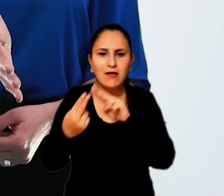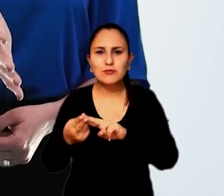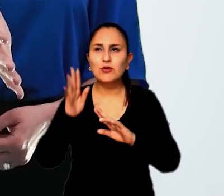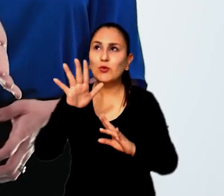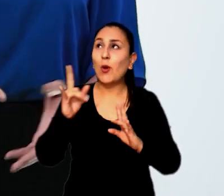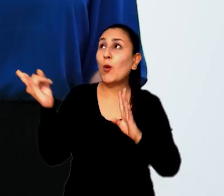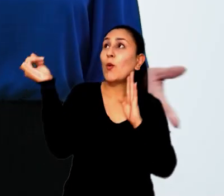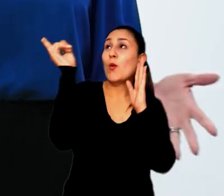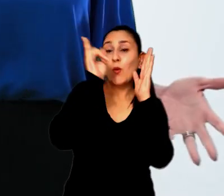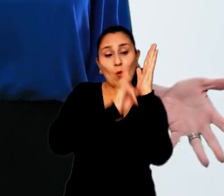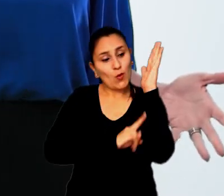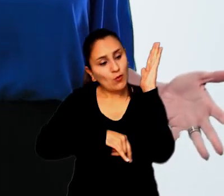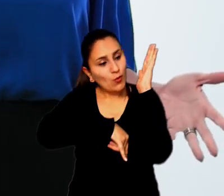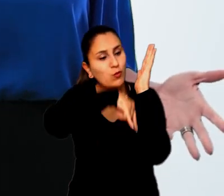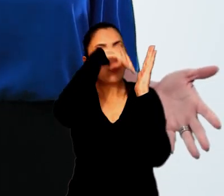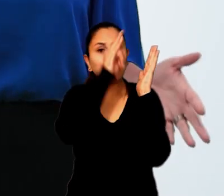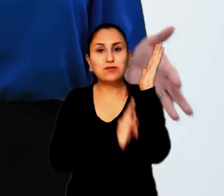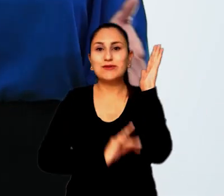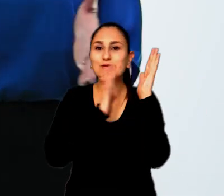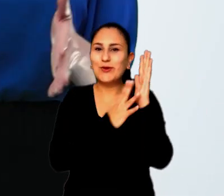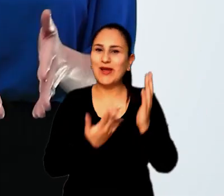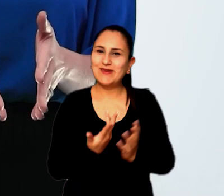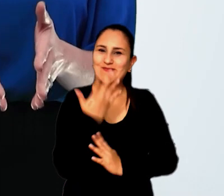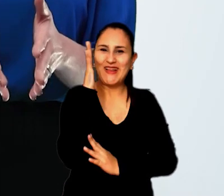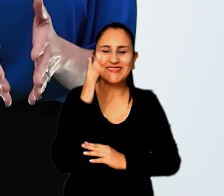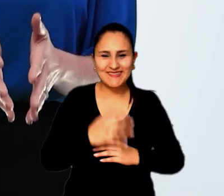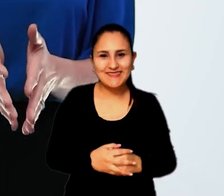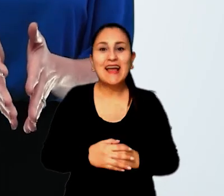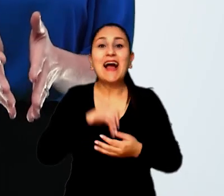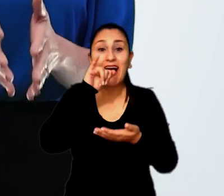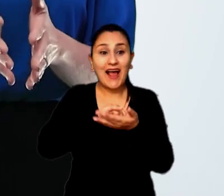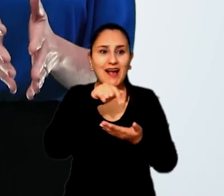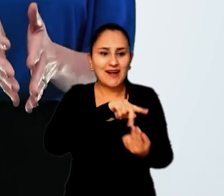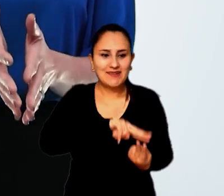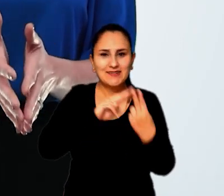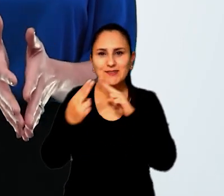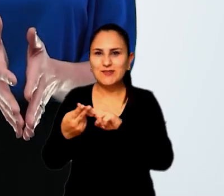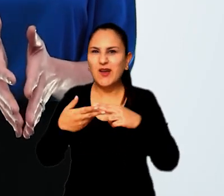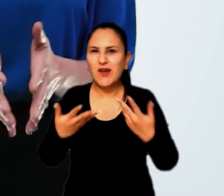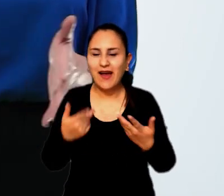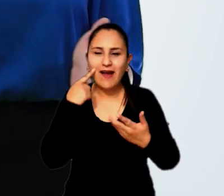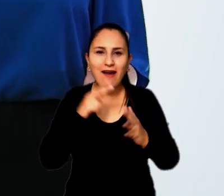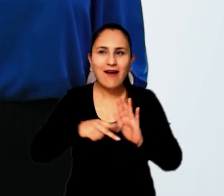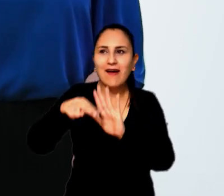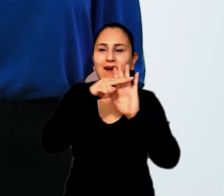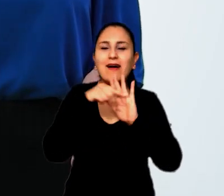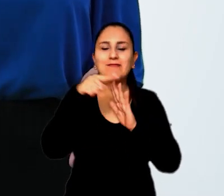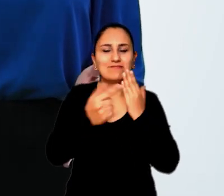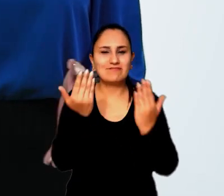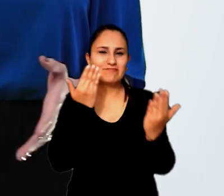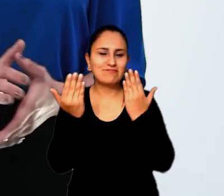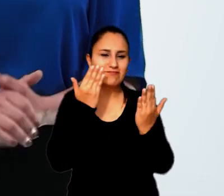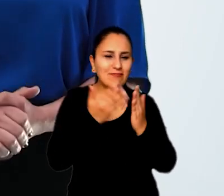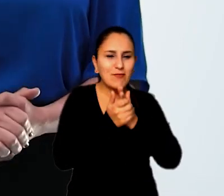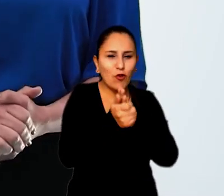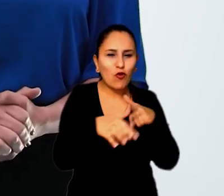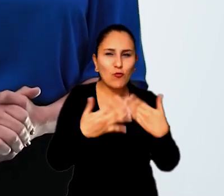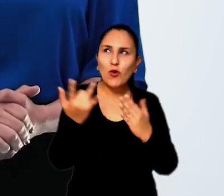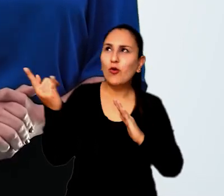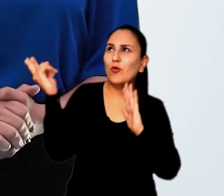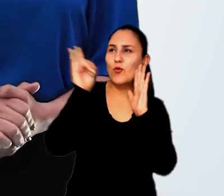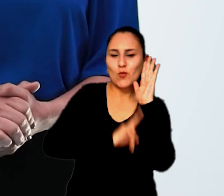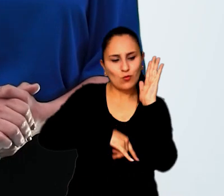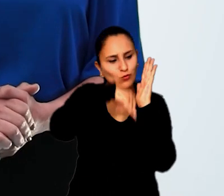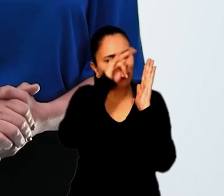plantas estándar asociado comparo mecanismos de obtención de energía en los seres vivos estos